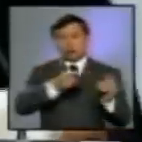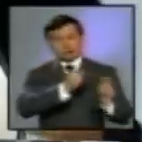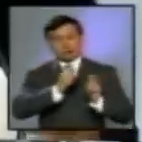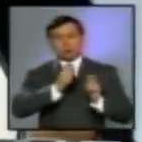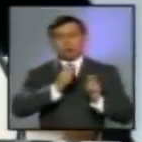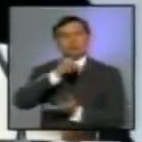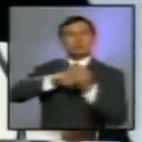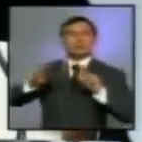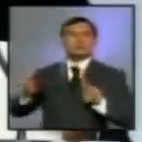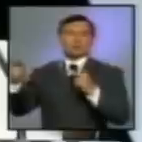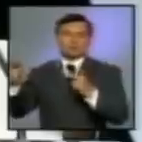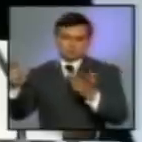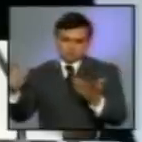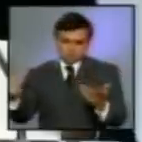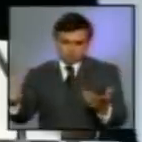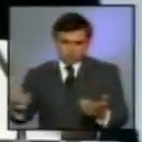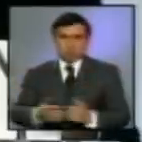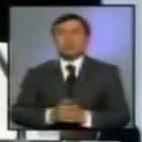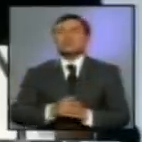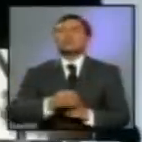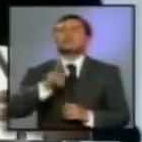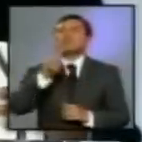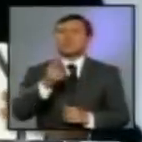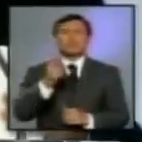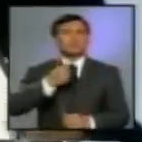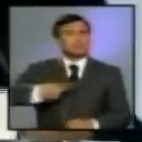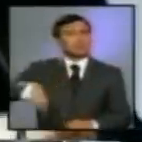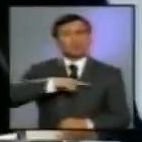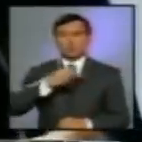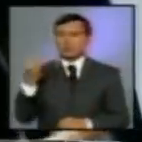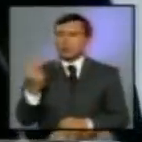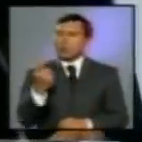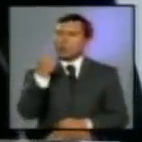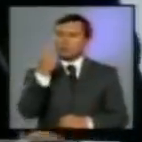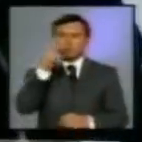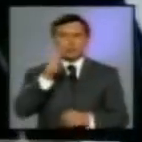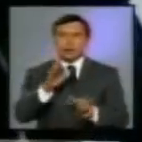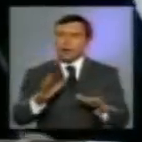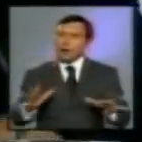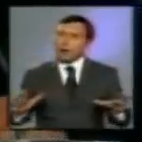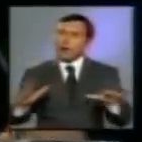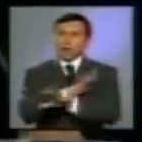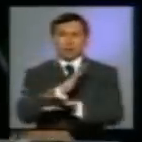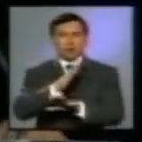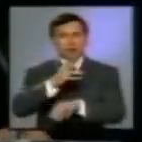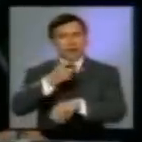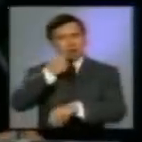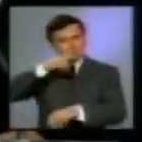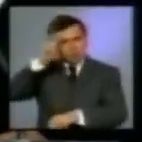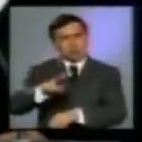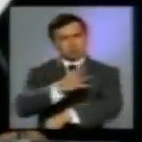Necesitamos, por eso, que haya un verdadero cambio, hablar con la verdad, ya basta de mentiras. Aquí